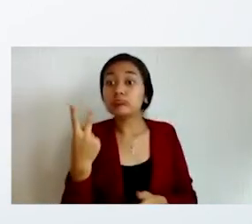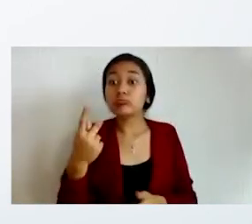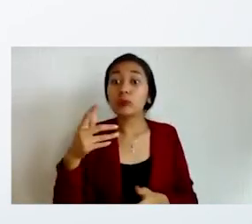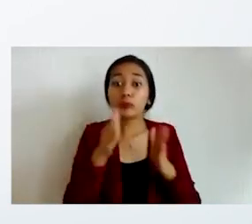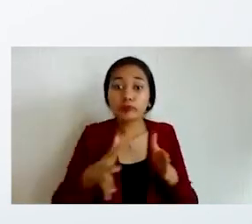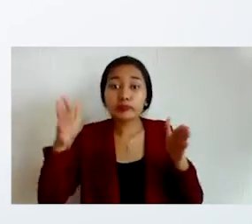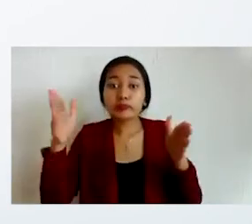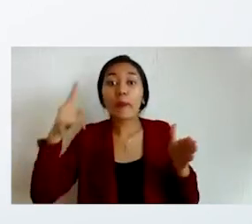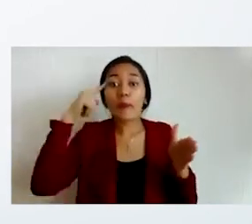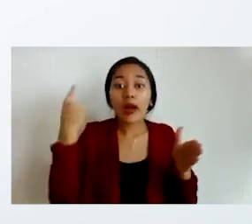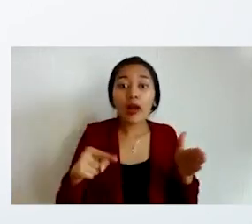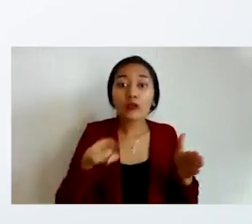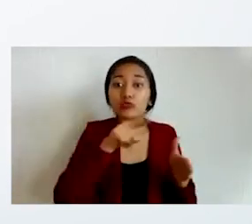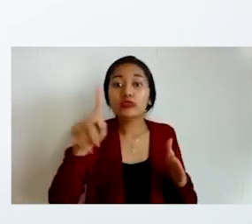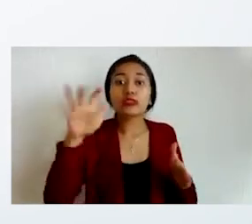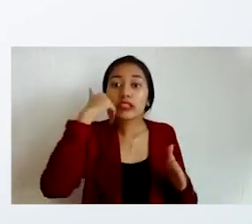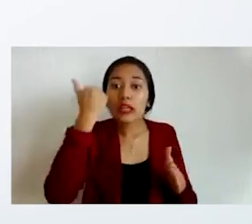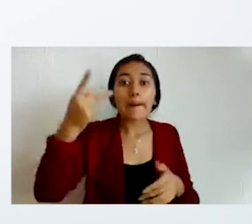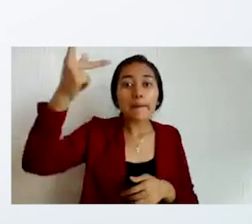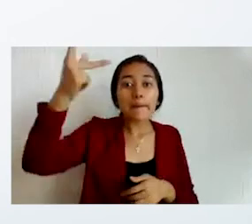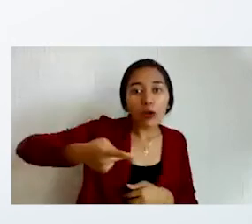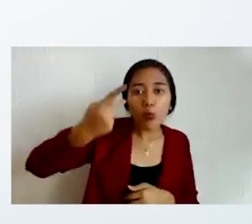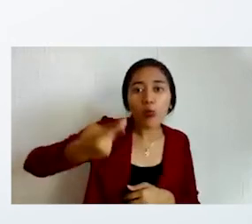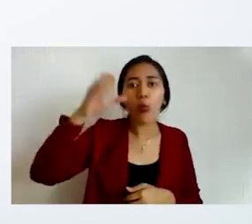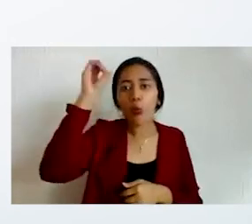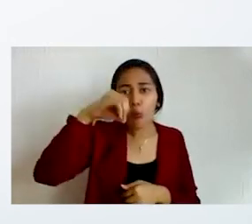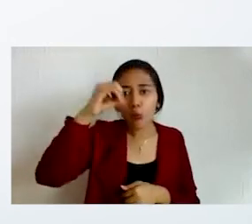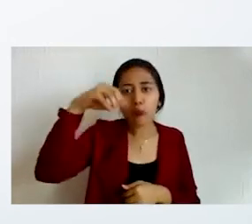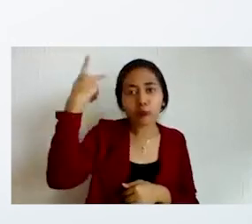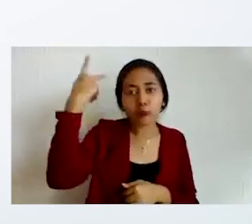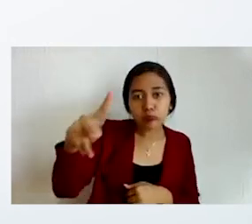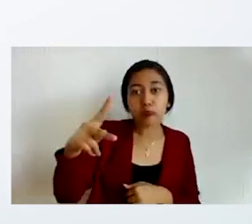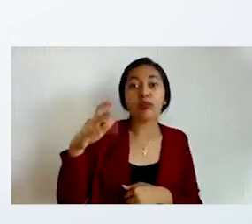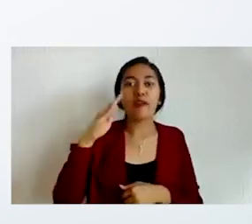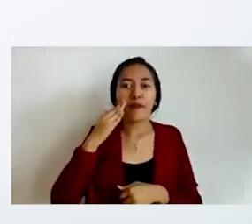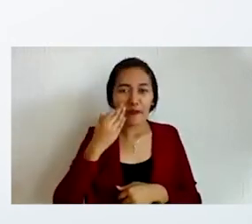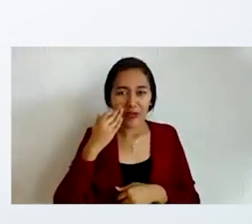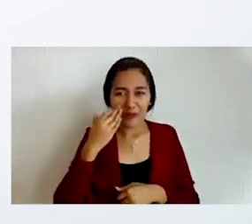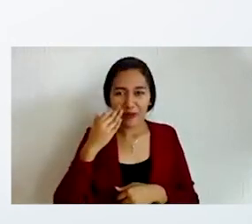algunas discusiones, pláticas con quienes estén conectados.